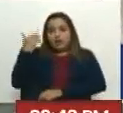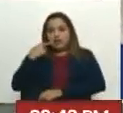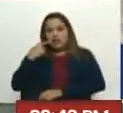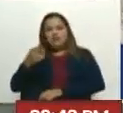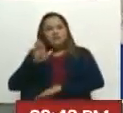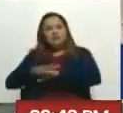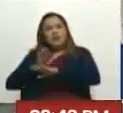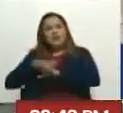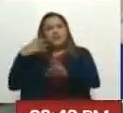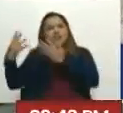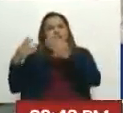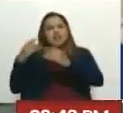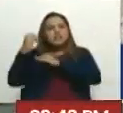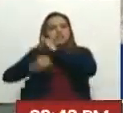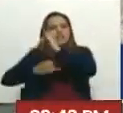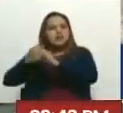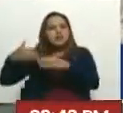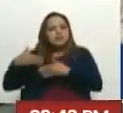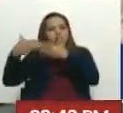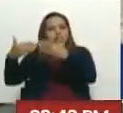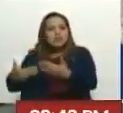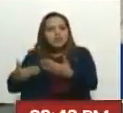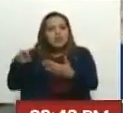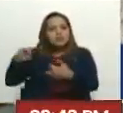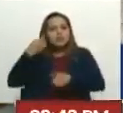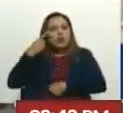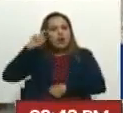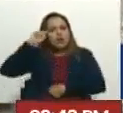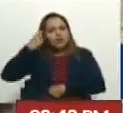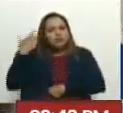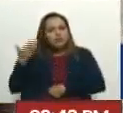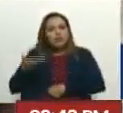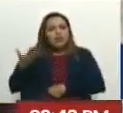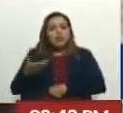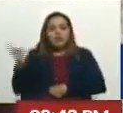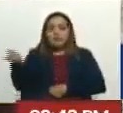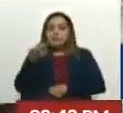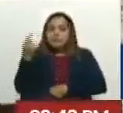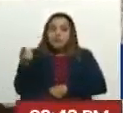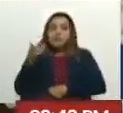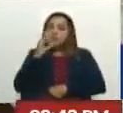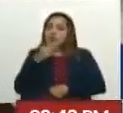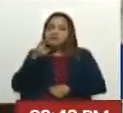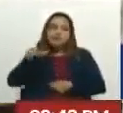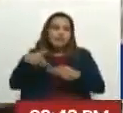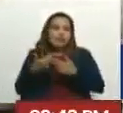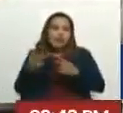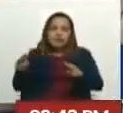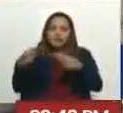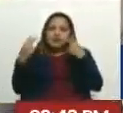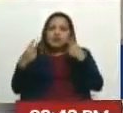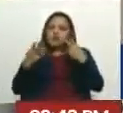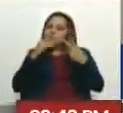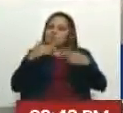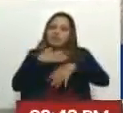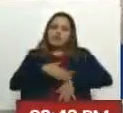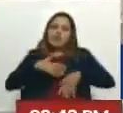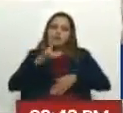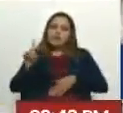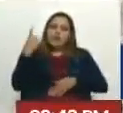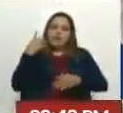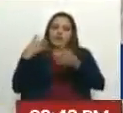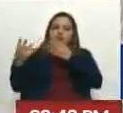Festival Internacional Progresista. Correcto. Y creo que es bueno recordarlo, y para quienes no han estado en sintonía o no pudieron disfrutar de ese primer